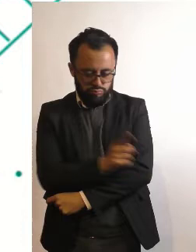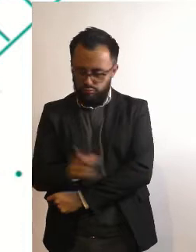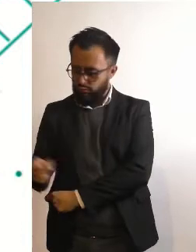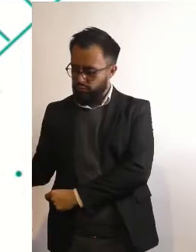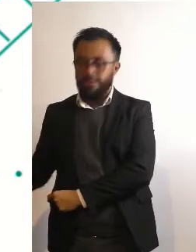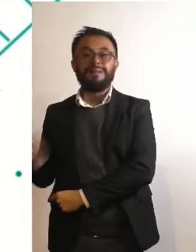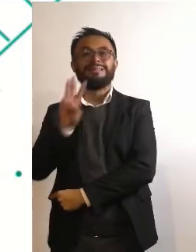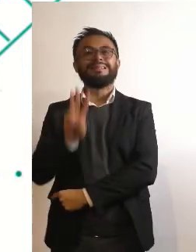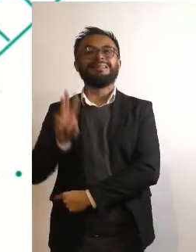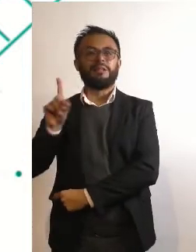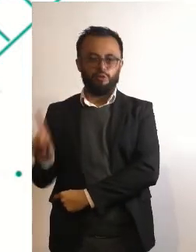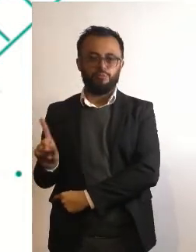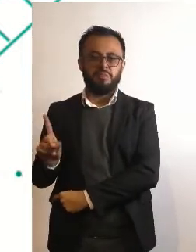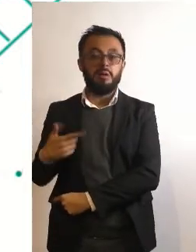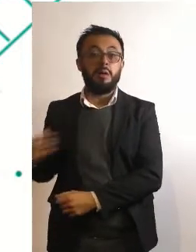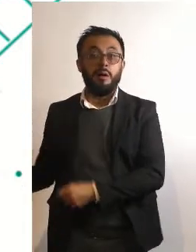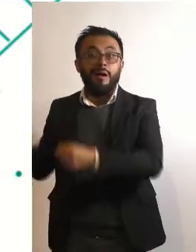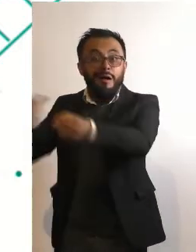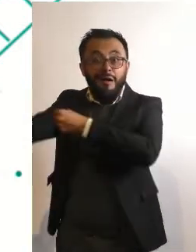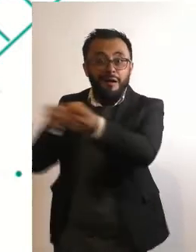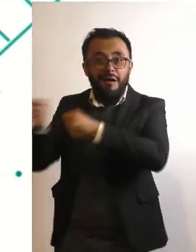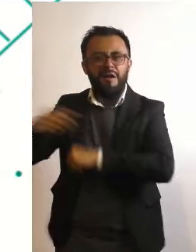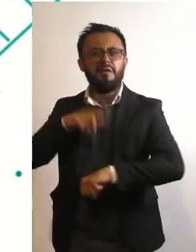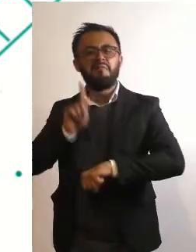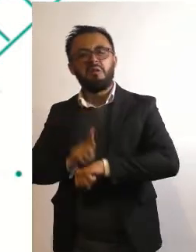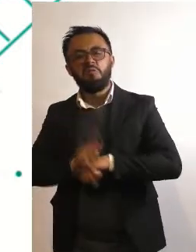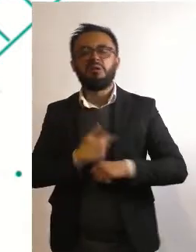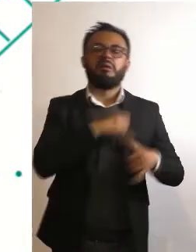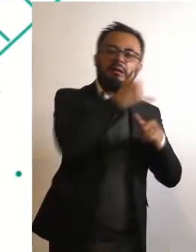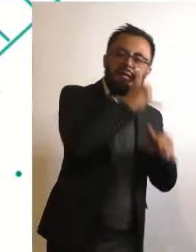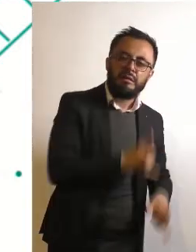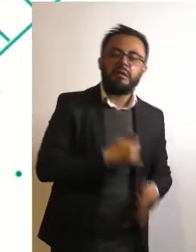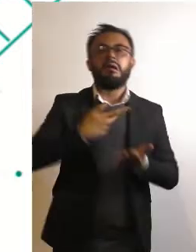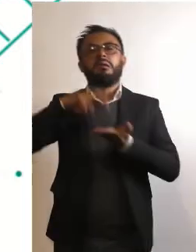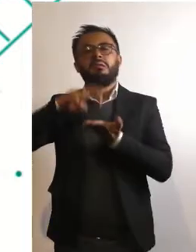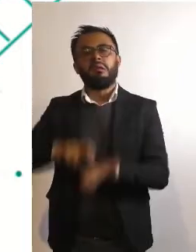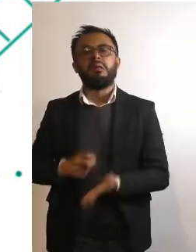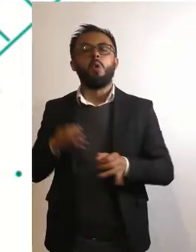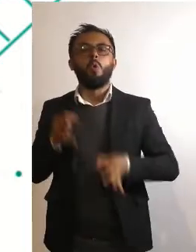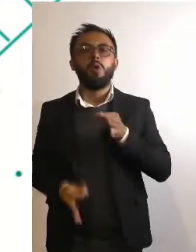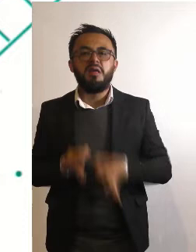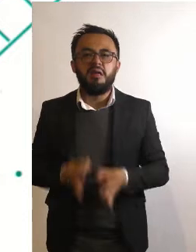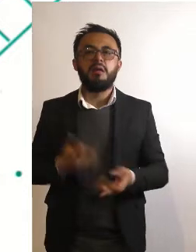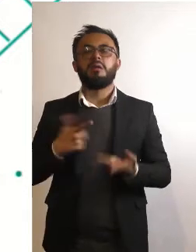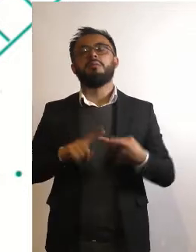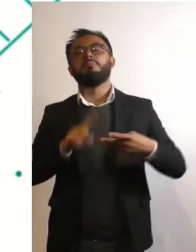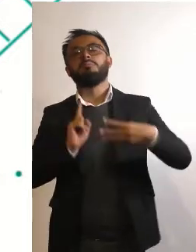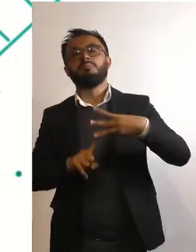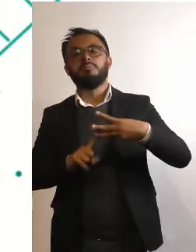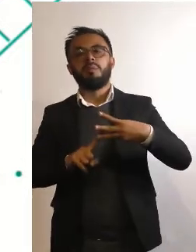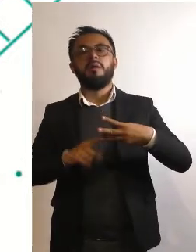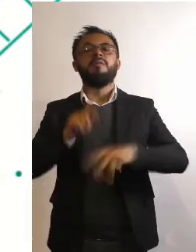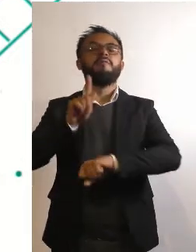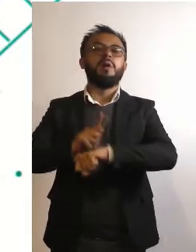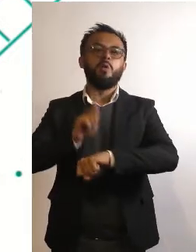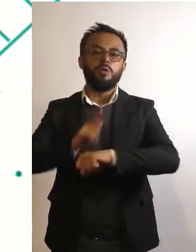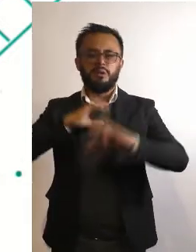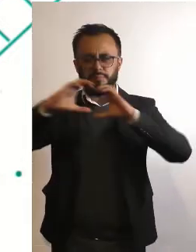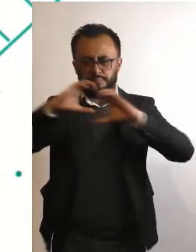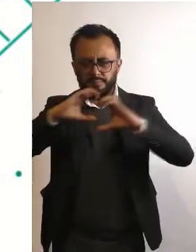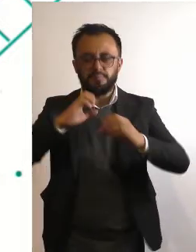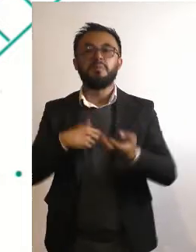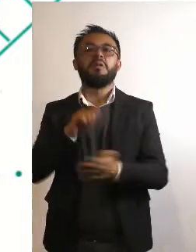que han participado pues son Ingeniería, Ciencias Económicas, Ciencias Jurídicas y Políticas, creación y comunicación y